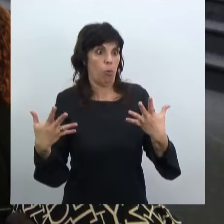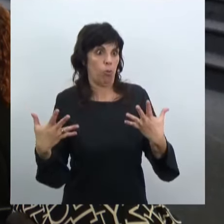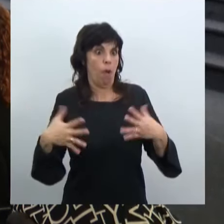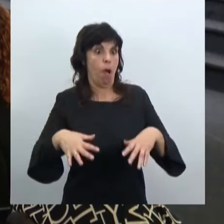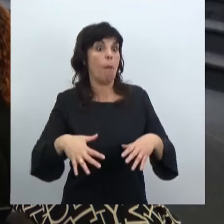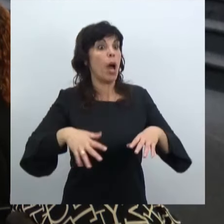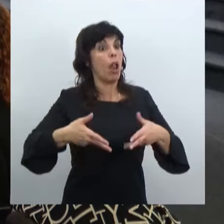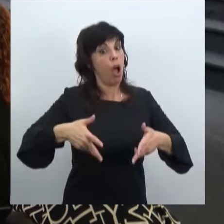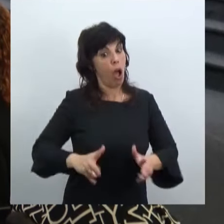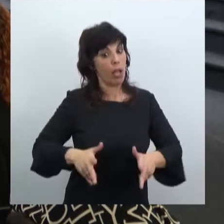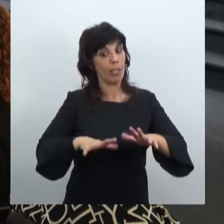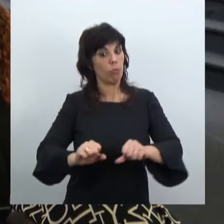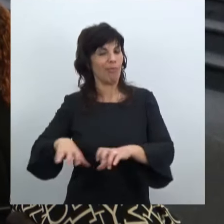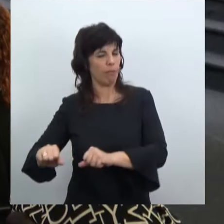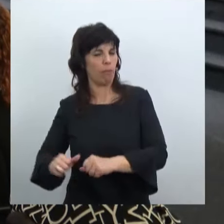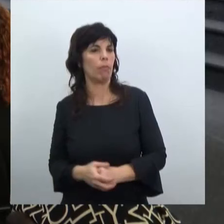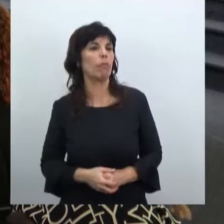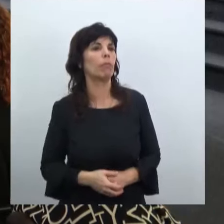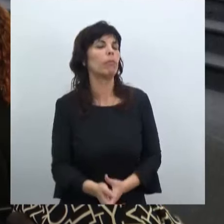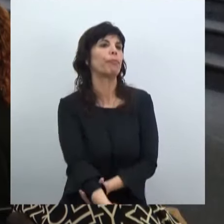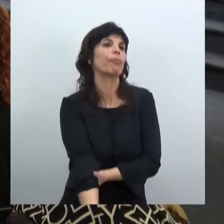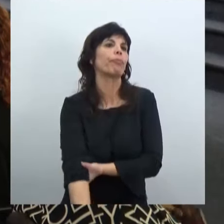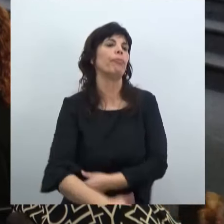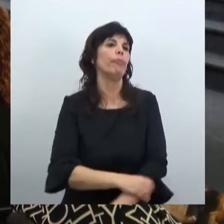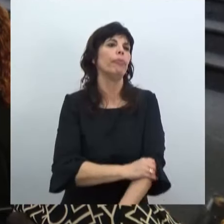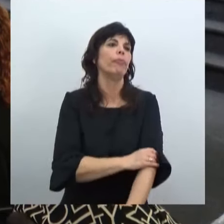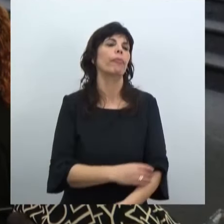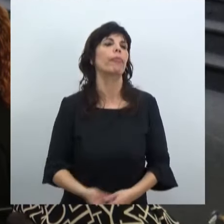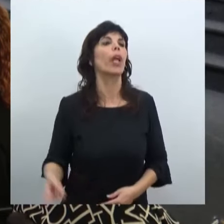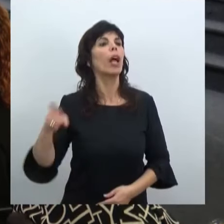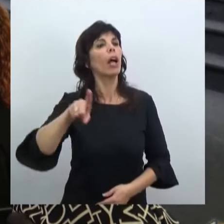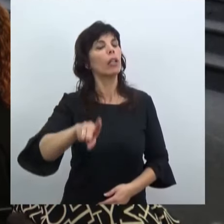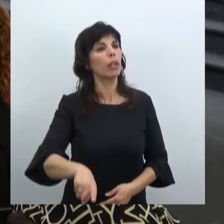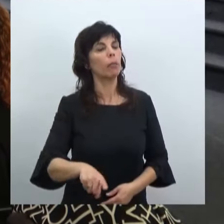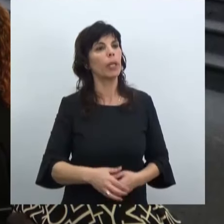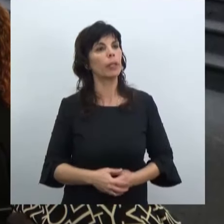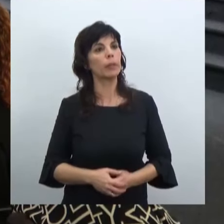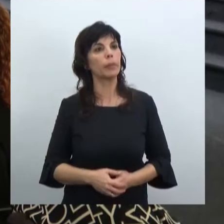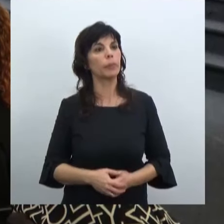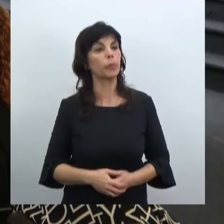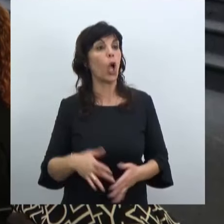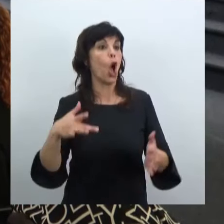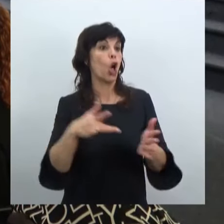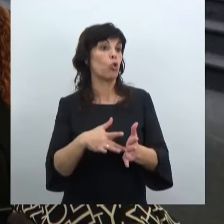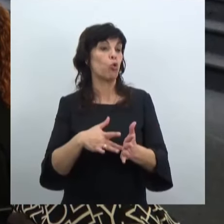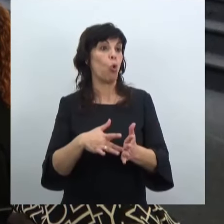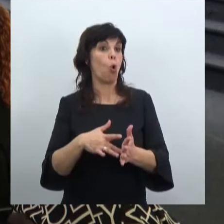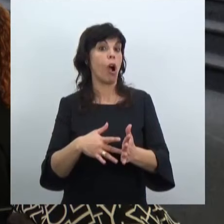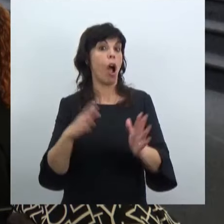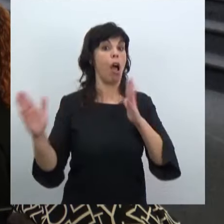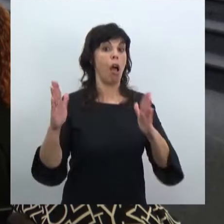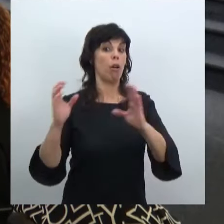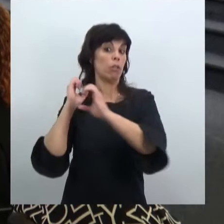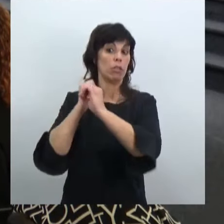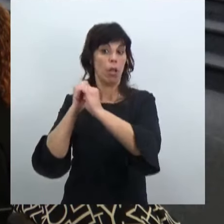asientos. Okay. Luego tenemos una conferencia en Semana Santa, porque es el momento